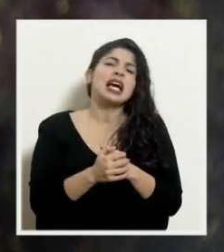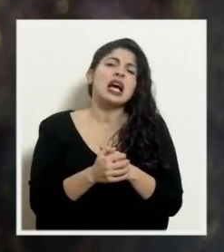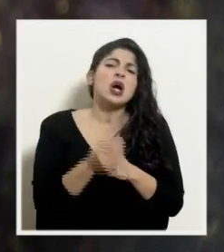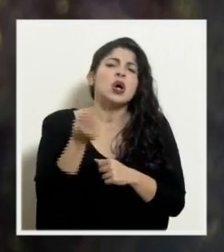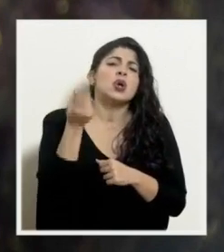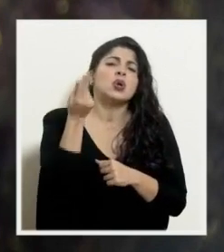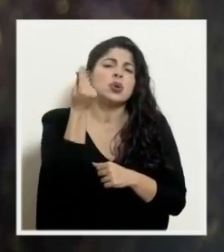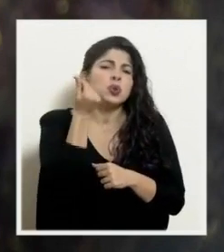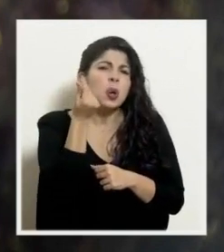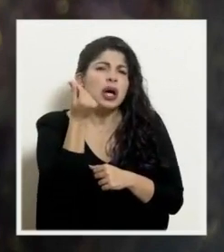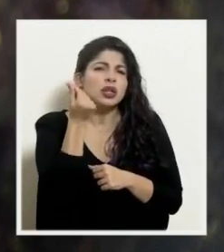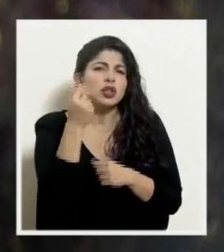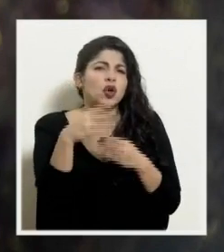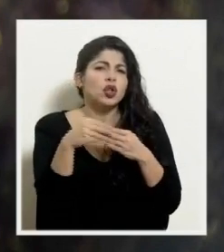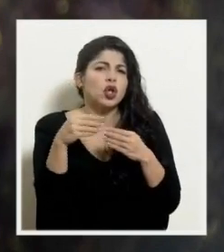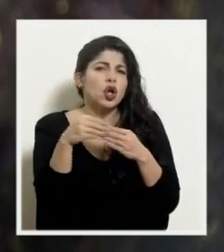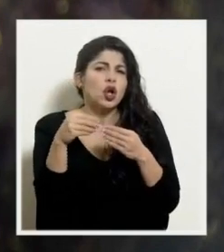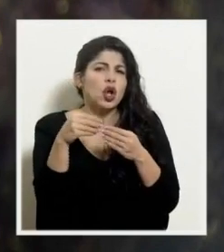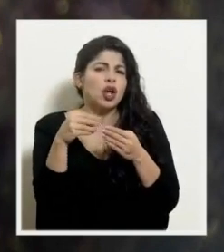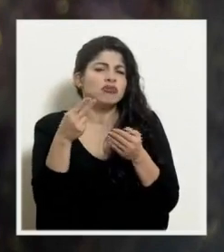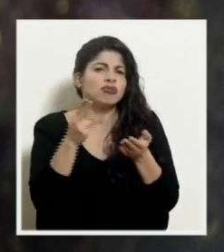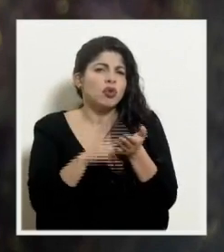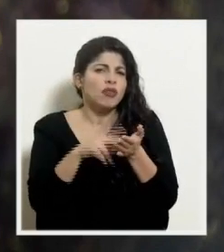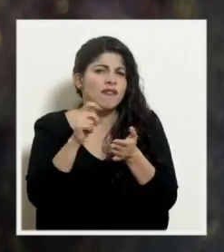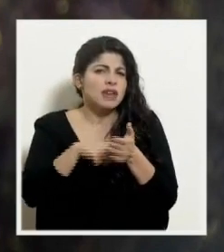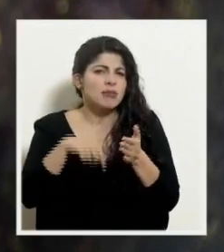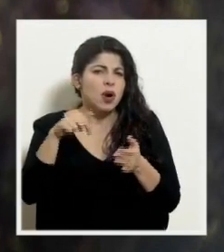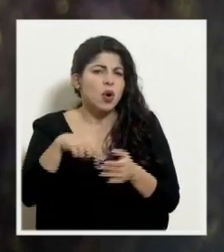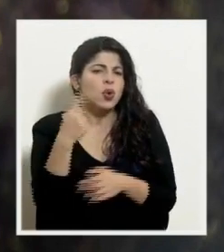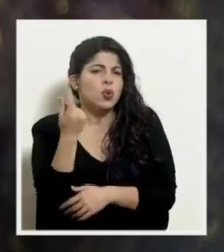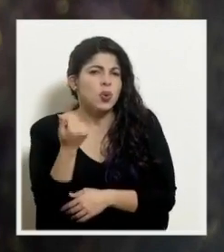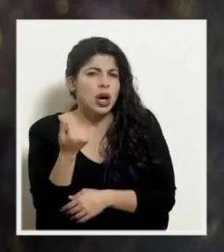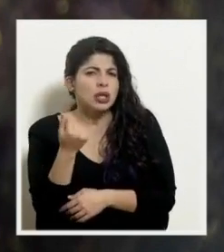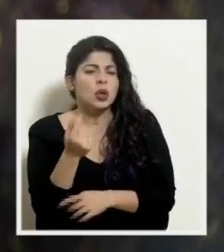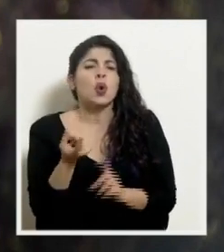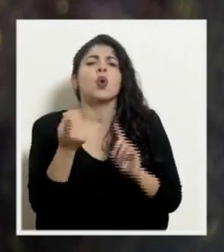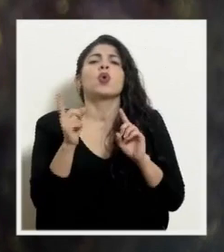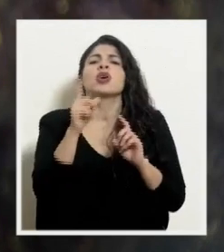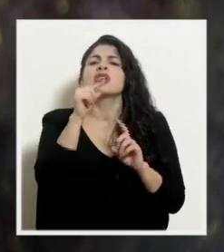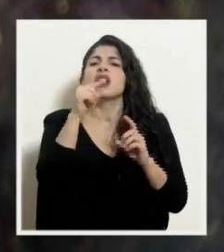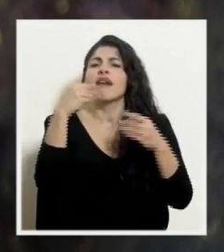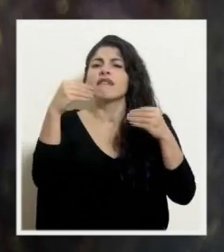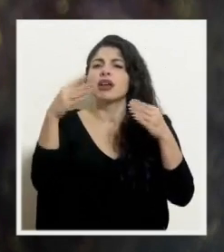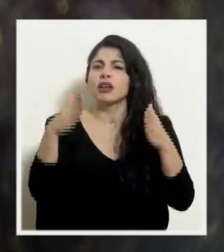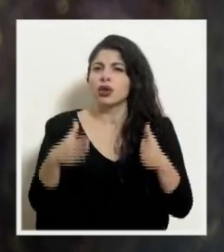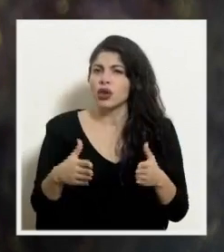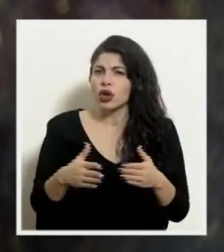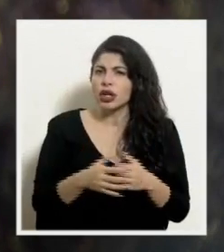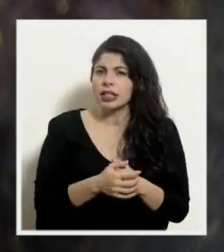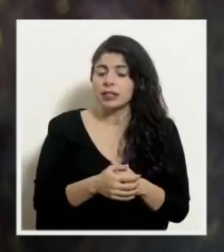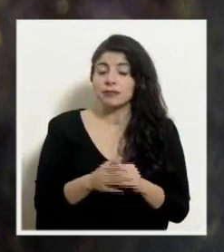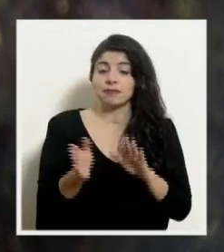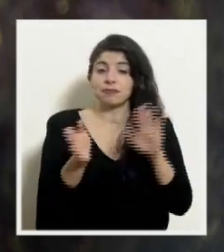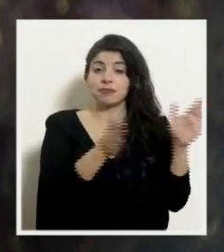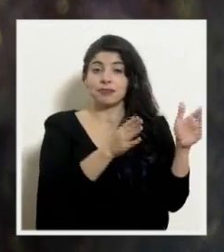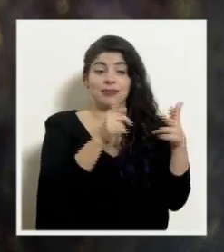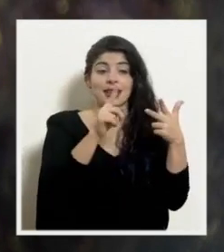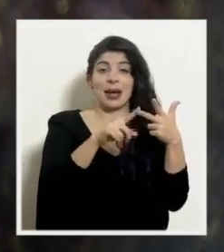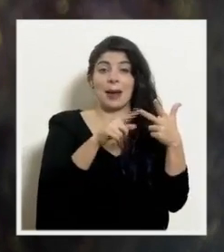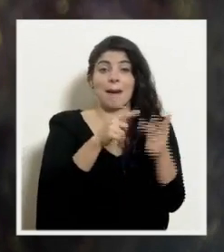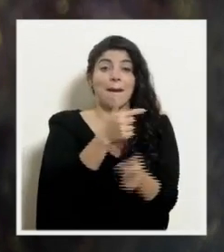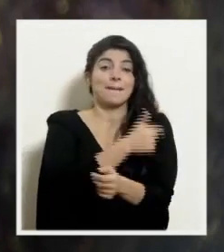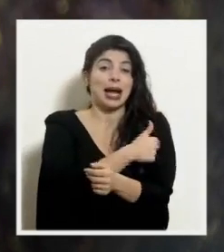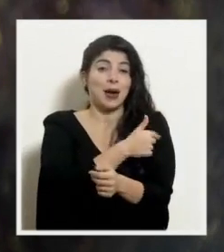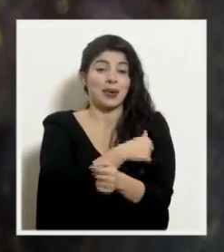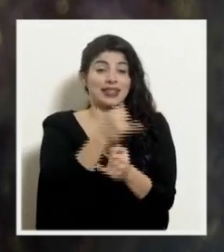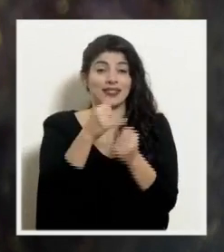qué monto en dólares es ese contrato firmado hoy y con cuáles proveedores? Y en el ámbito de las vacunas,